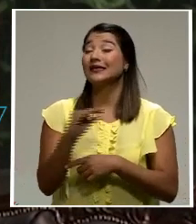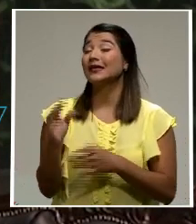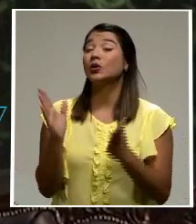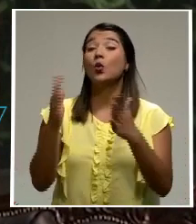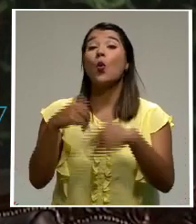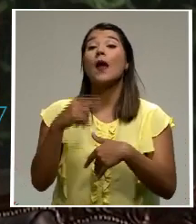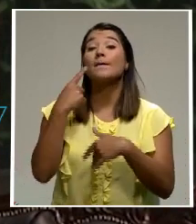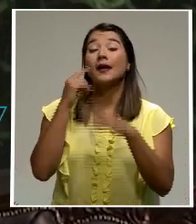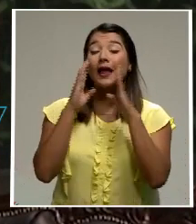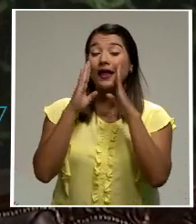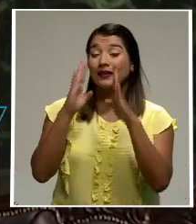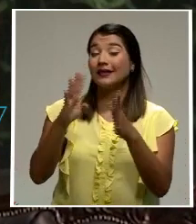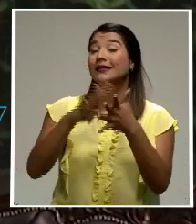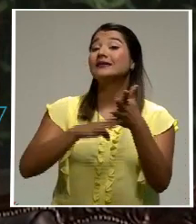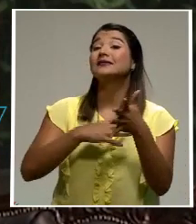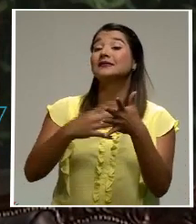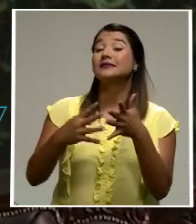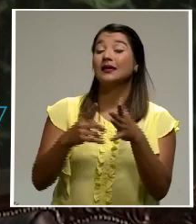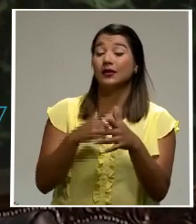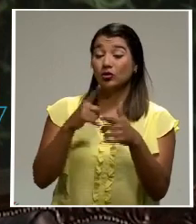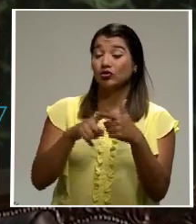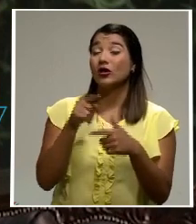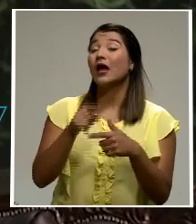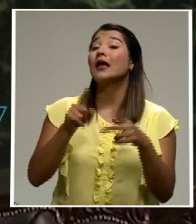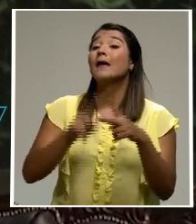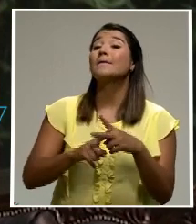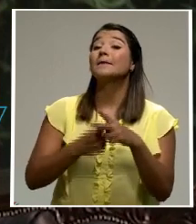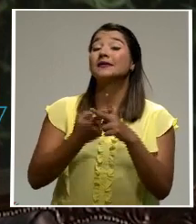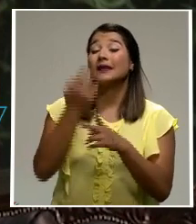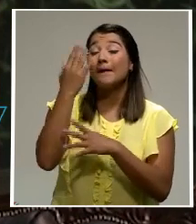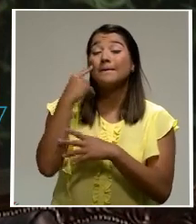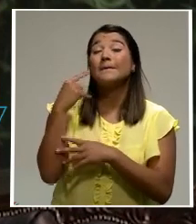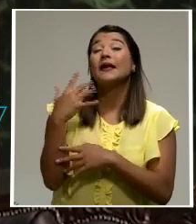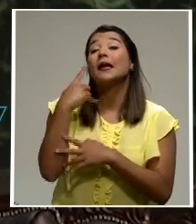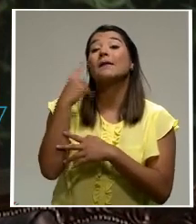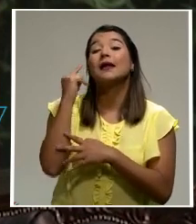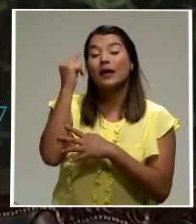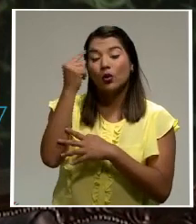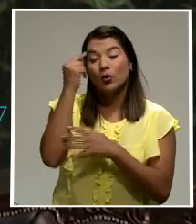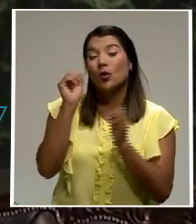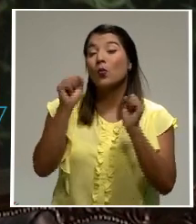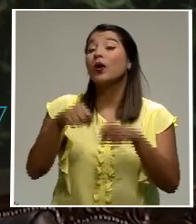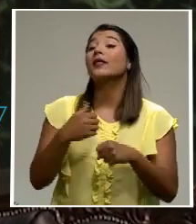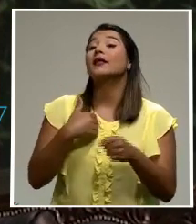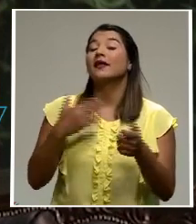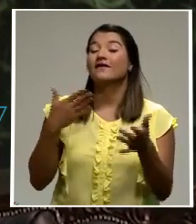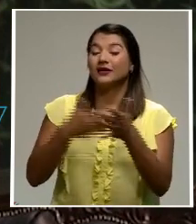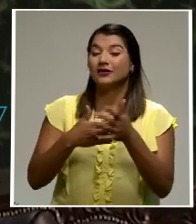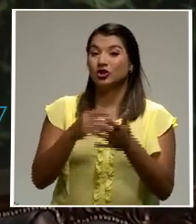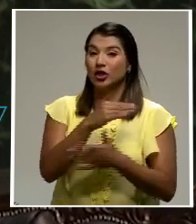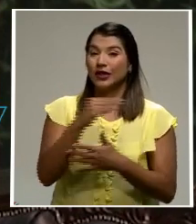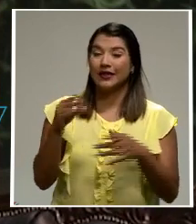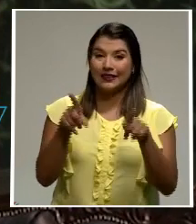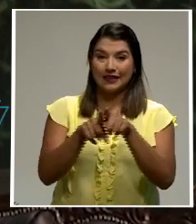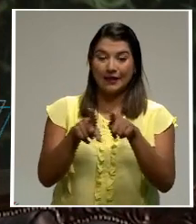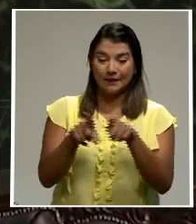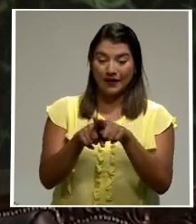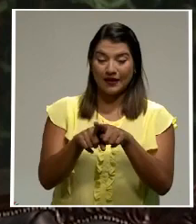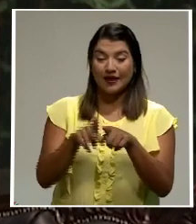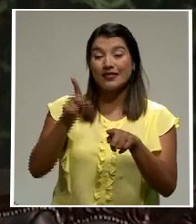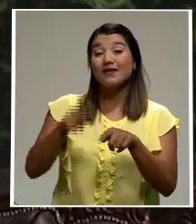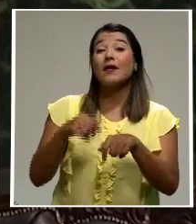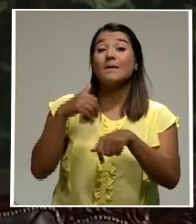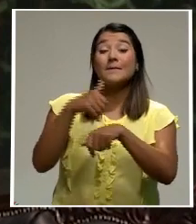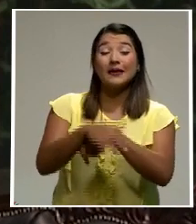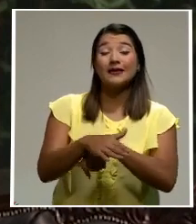donde empieza porque el gobierno tenga consecuencia y que además envíe textos que estén